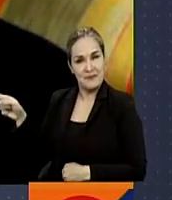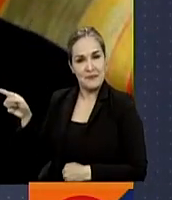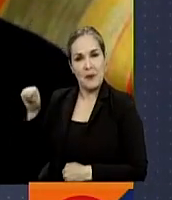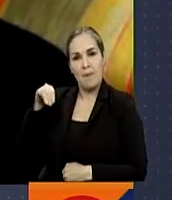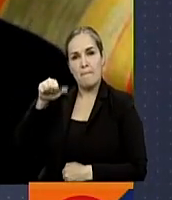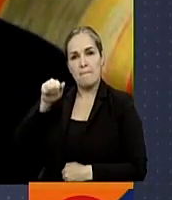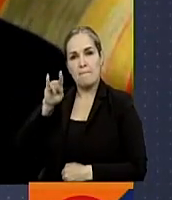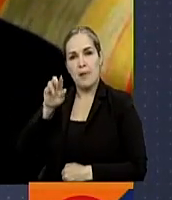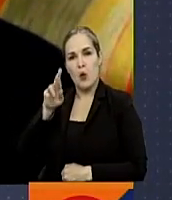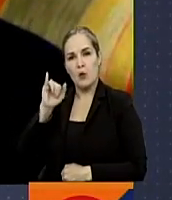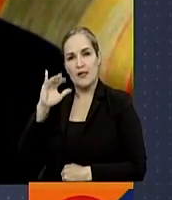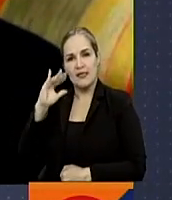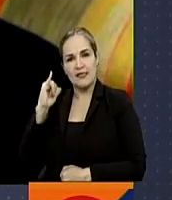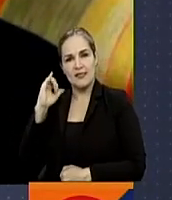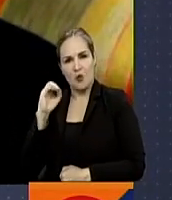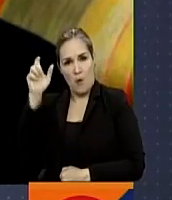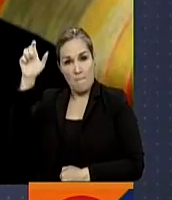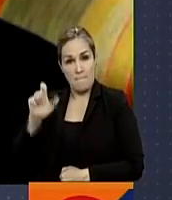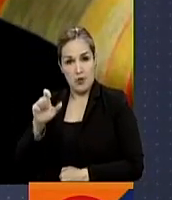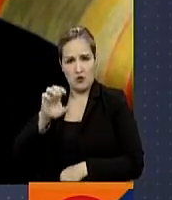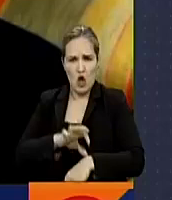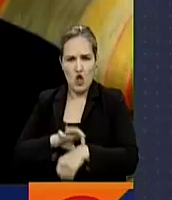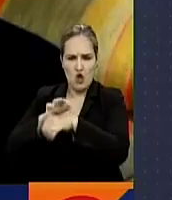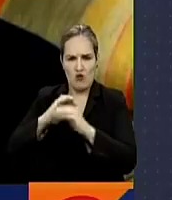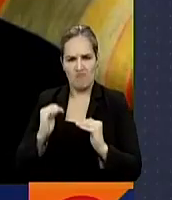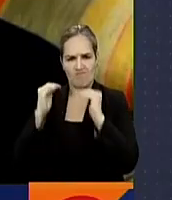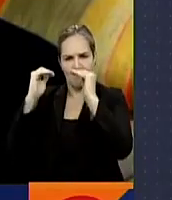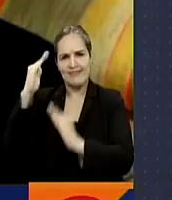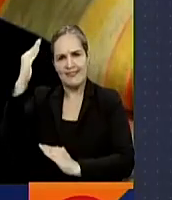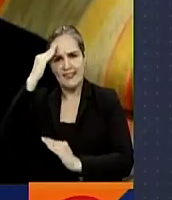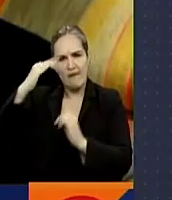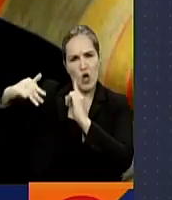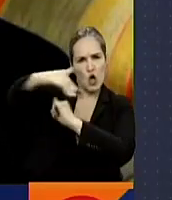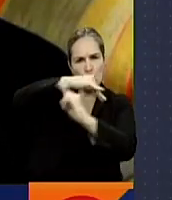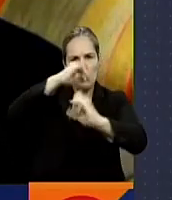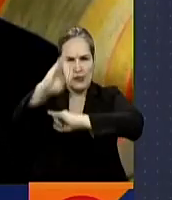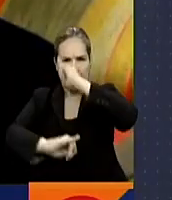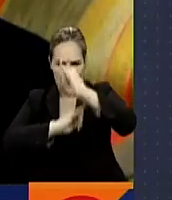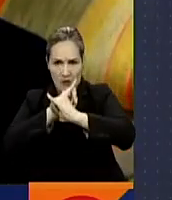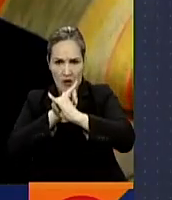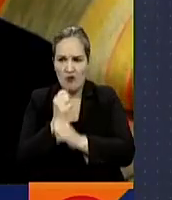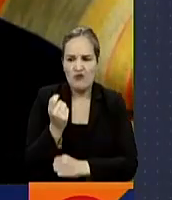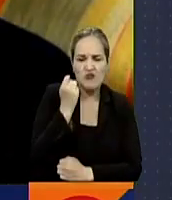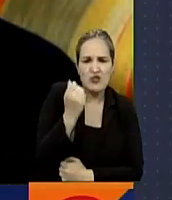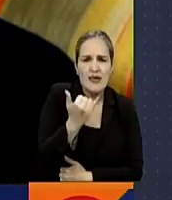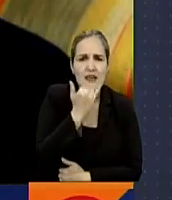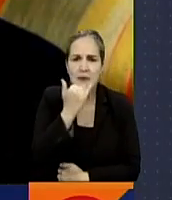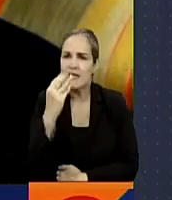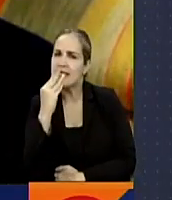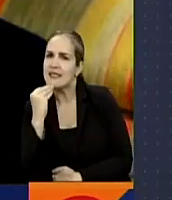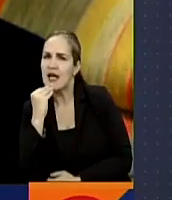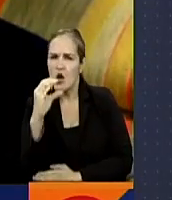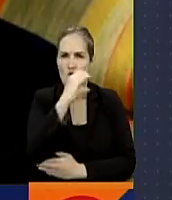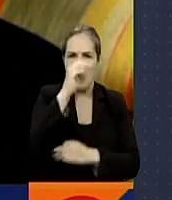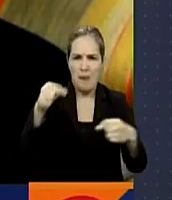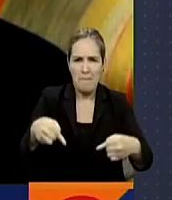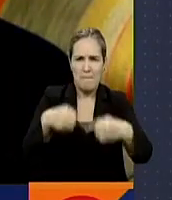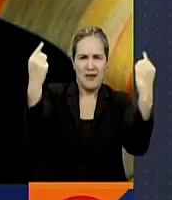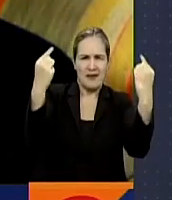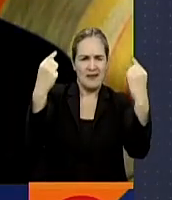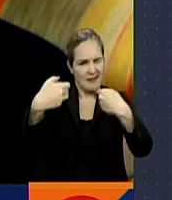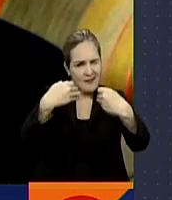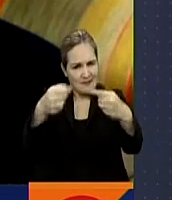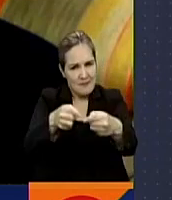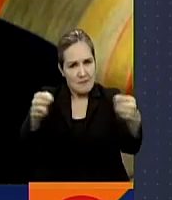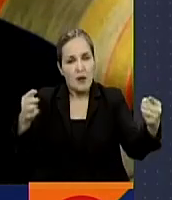director de en contexto quien nos acompañará para hablar de lo ocurrido en las últimas horas entre Colombia e Israel drct Jaramillo buenas